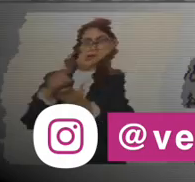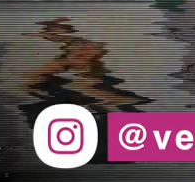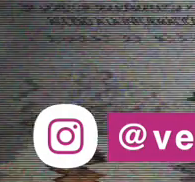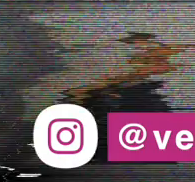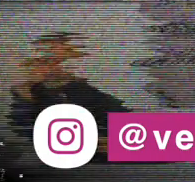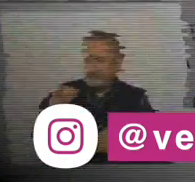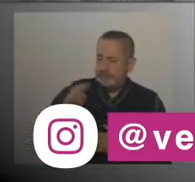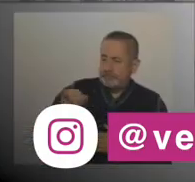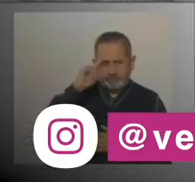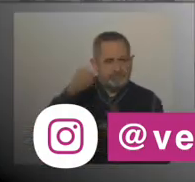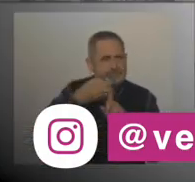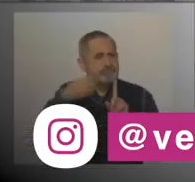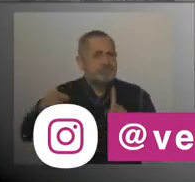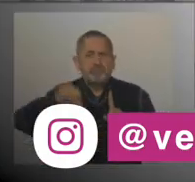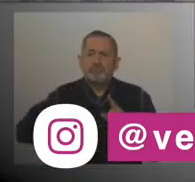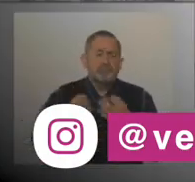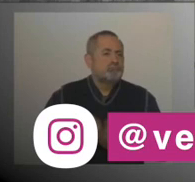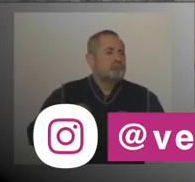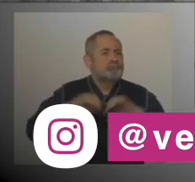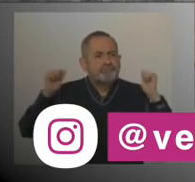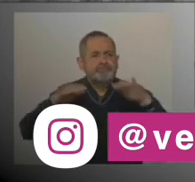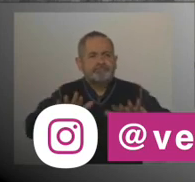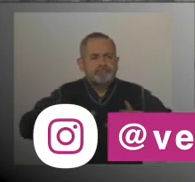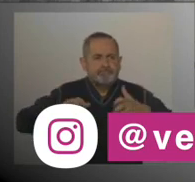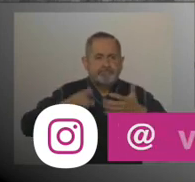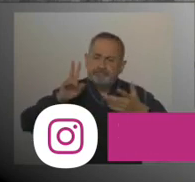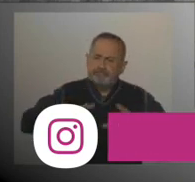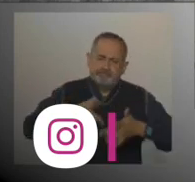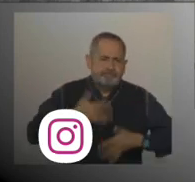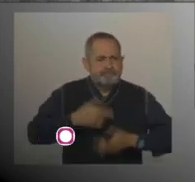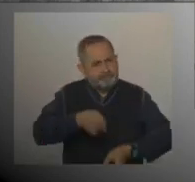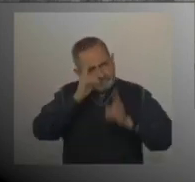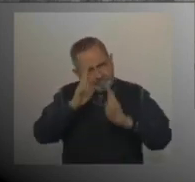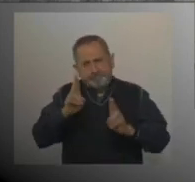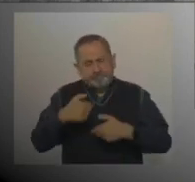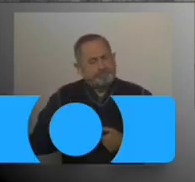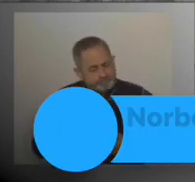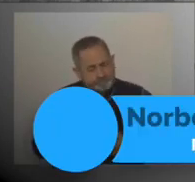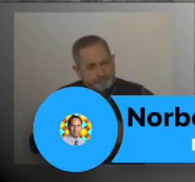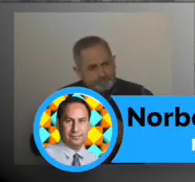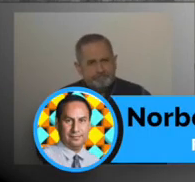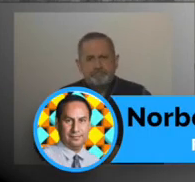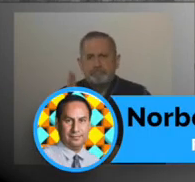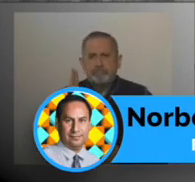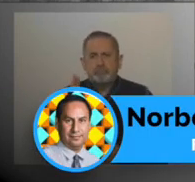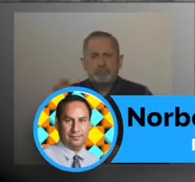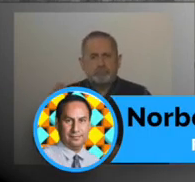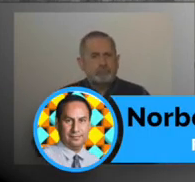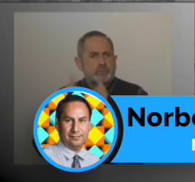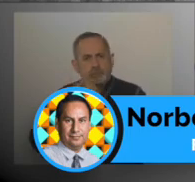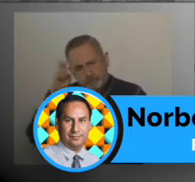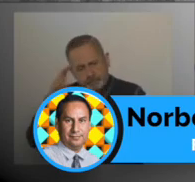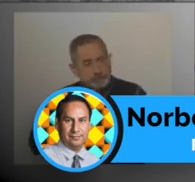vida democrática, y por otro, a prevenir la corrupción, ya que cuando los ciudadanos saben lo que hacen sus gobernantes, es más